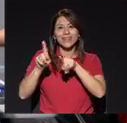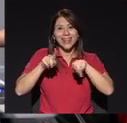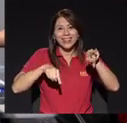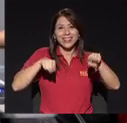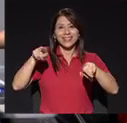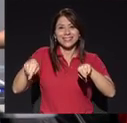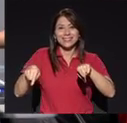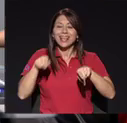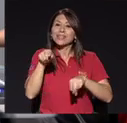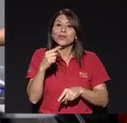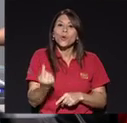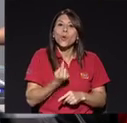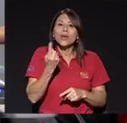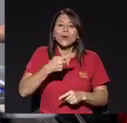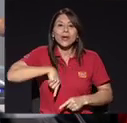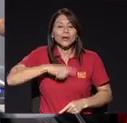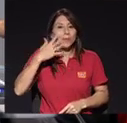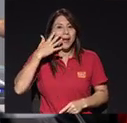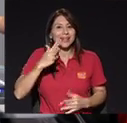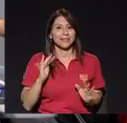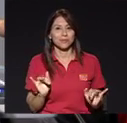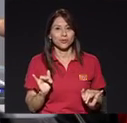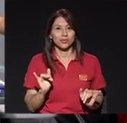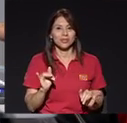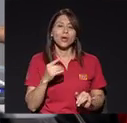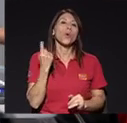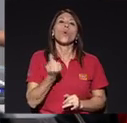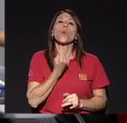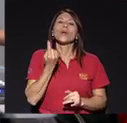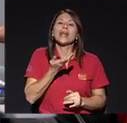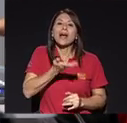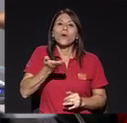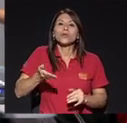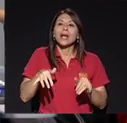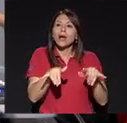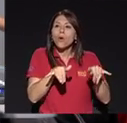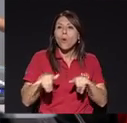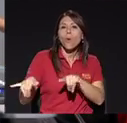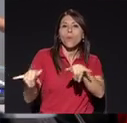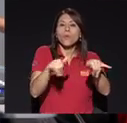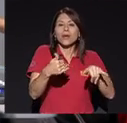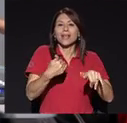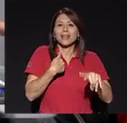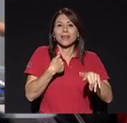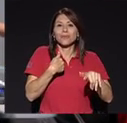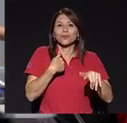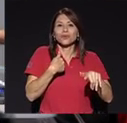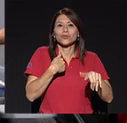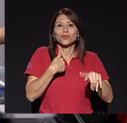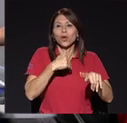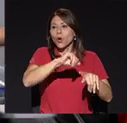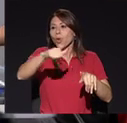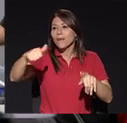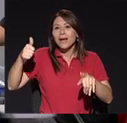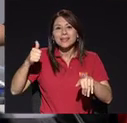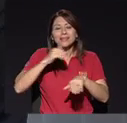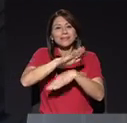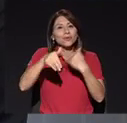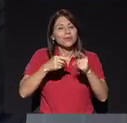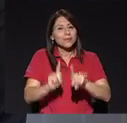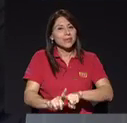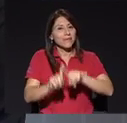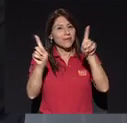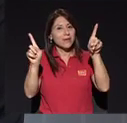lo que nos parecemos. Es la única cosa común que tenemos. Lo demás es totalmente diferente. Ahora, ¿qué